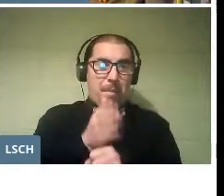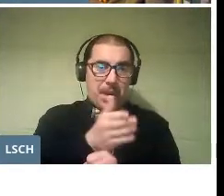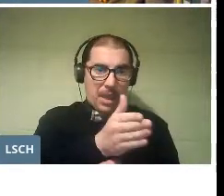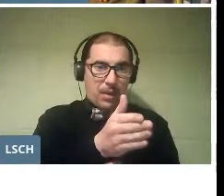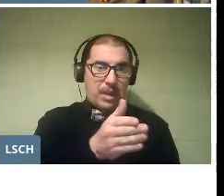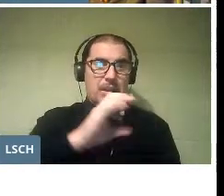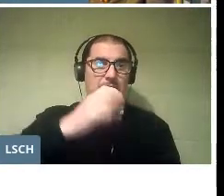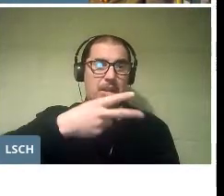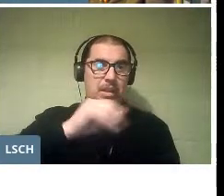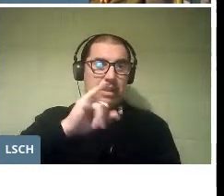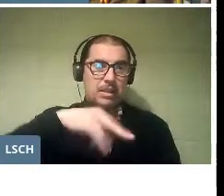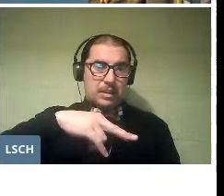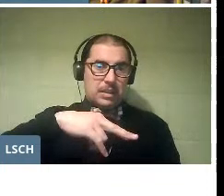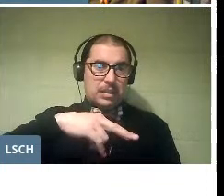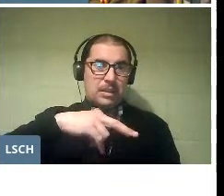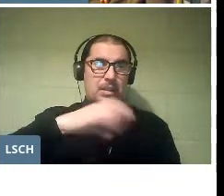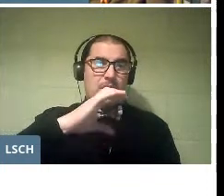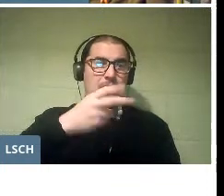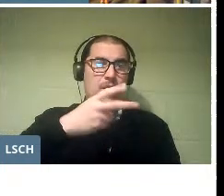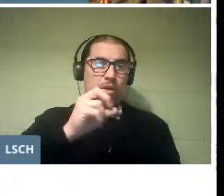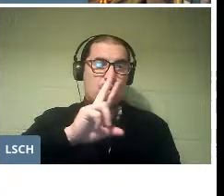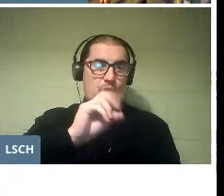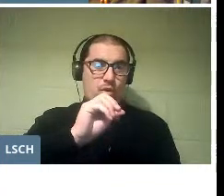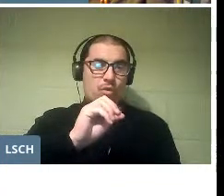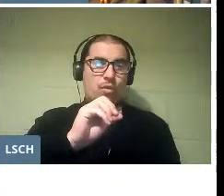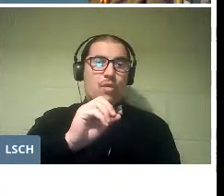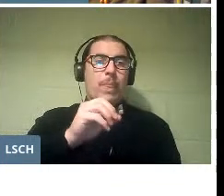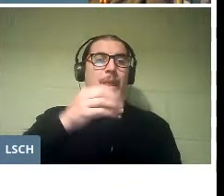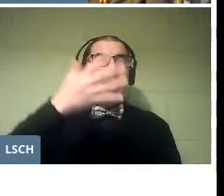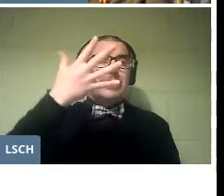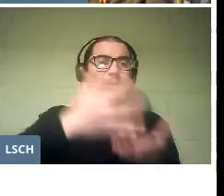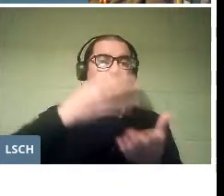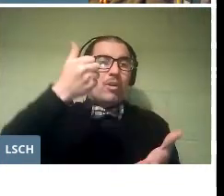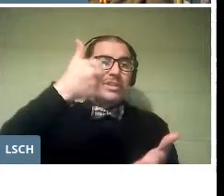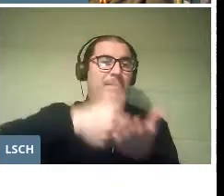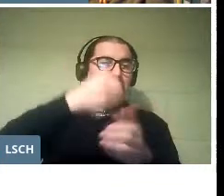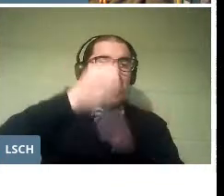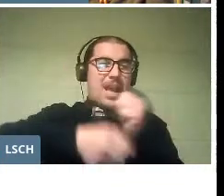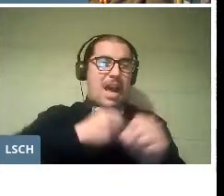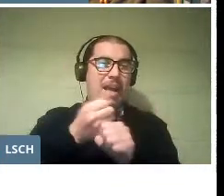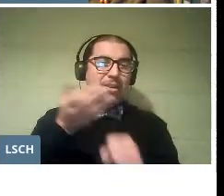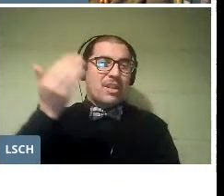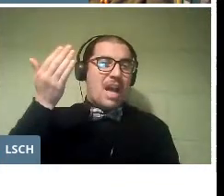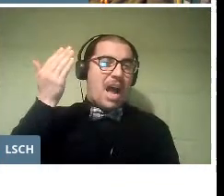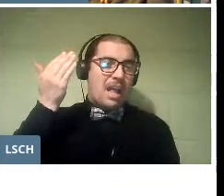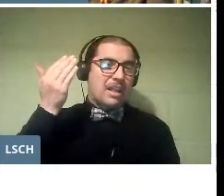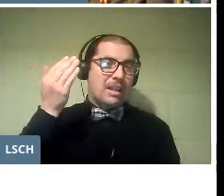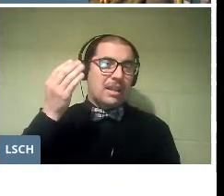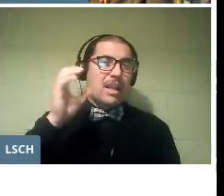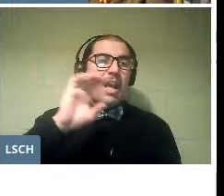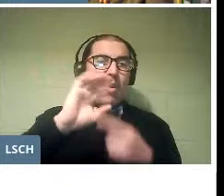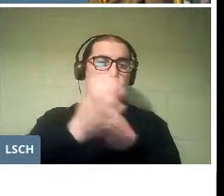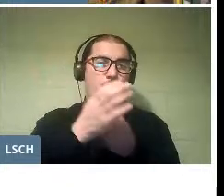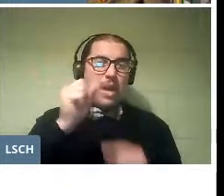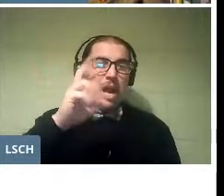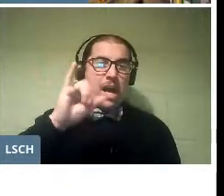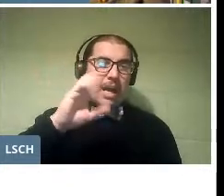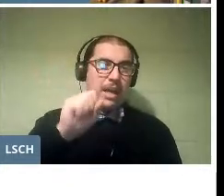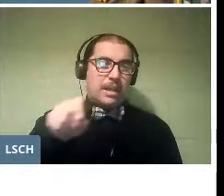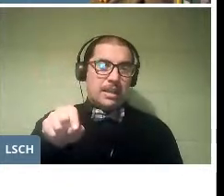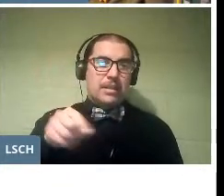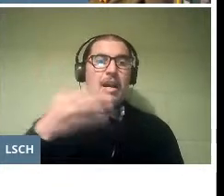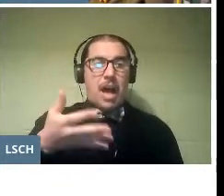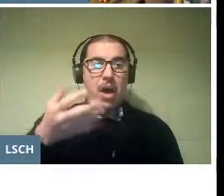habitaron este mismo espacio, pero 5.000 o 6.000 años antes de la cultura arica, que es la que